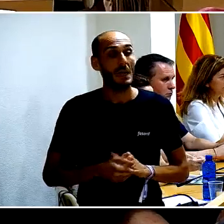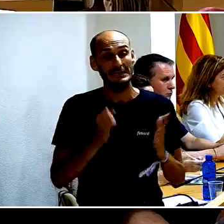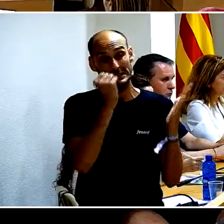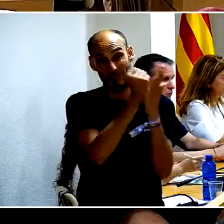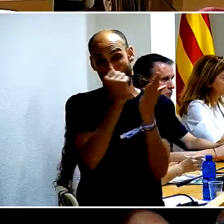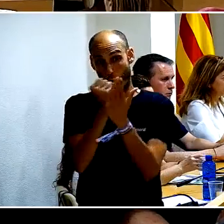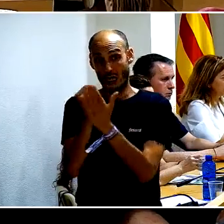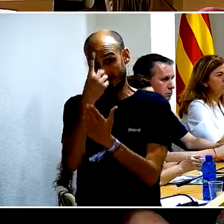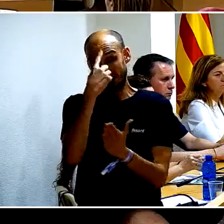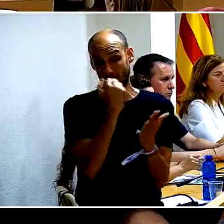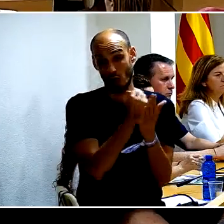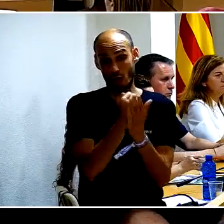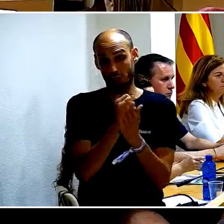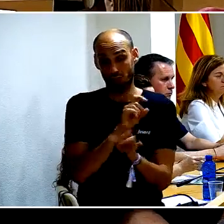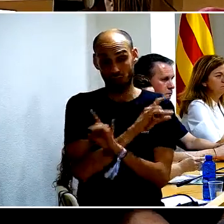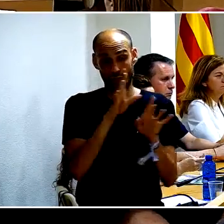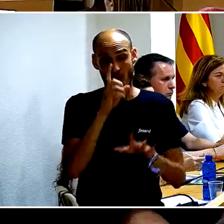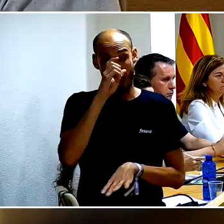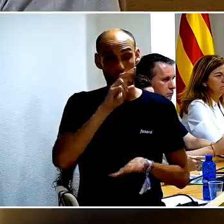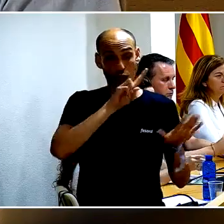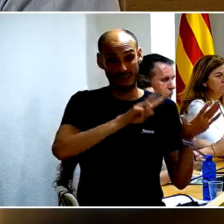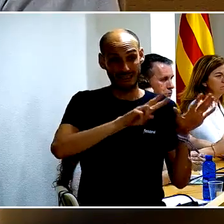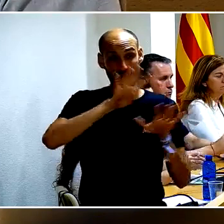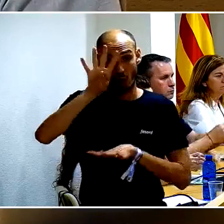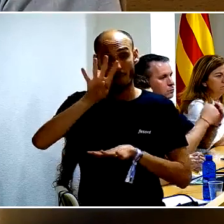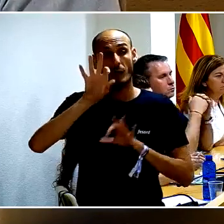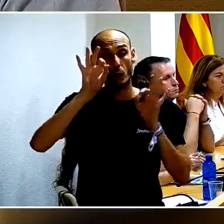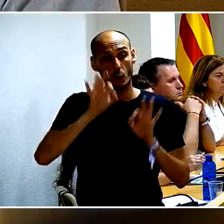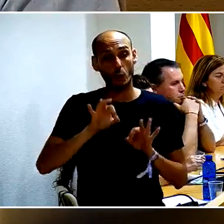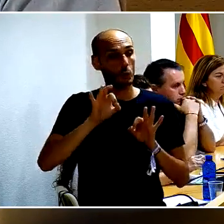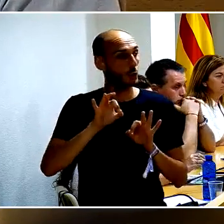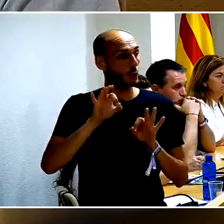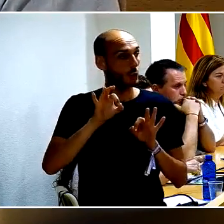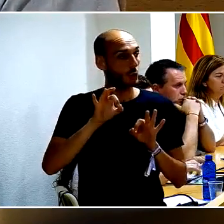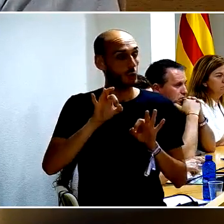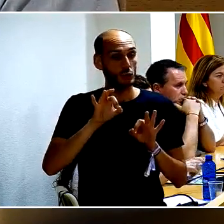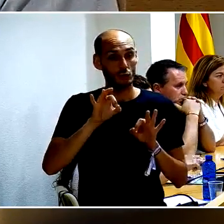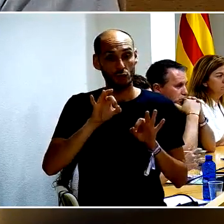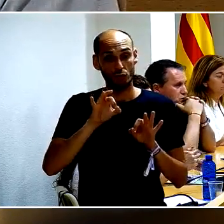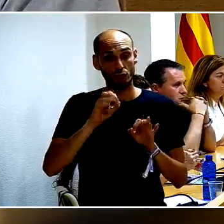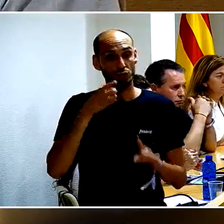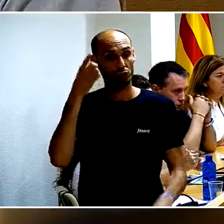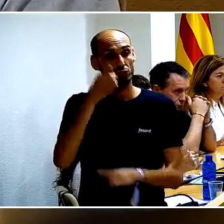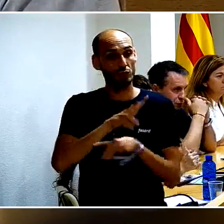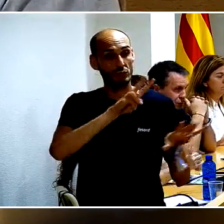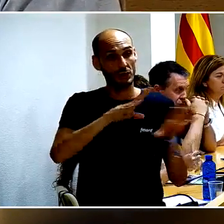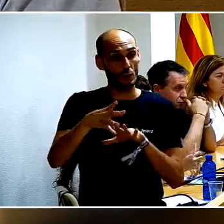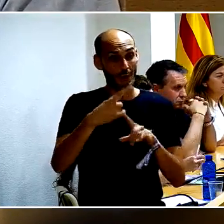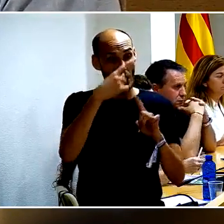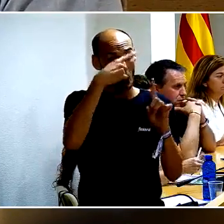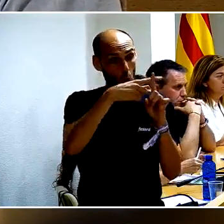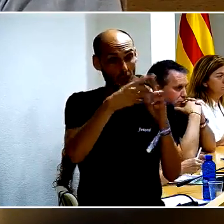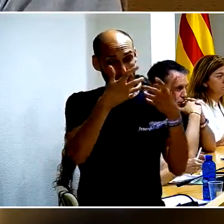Simbología, efectivamente en el 79, efectivamente cumpliendo el mandato del Pleno, se quitaron toda la simbología y todo el texto que había en la cruz,